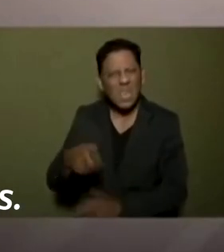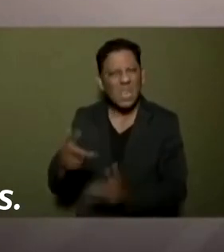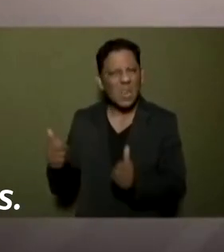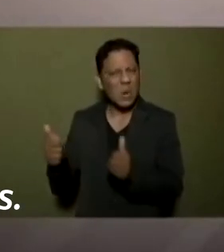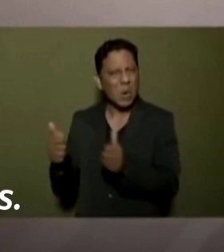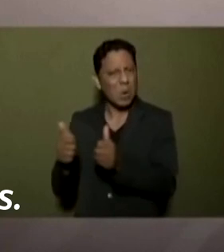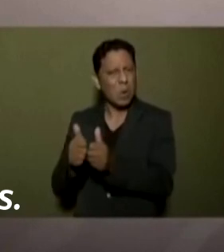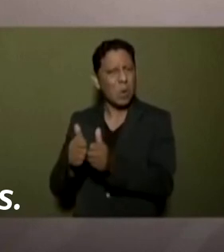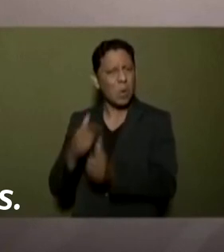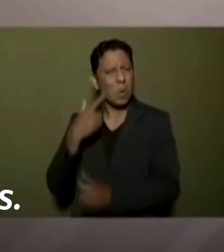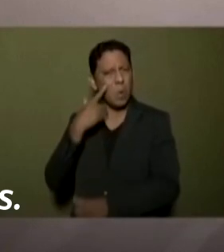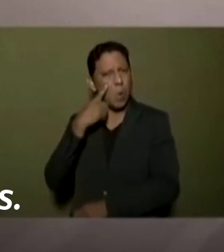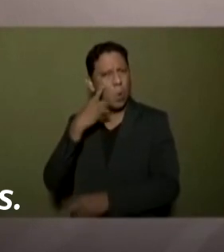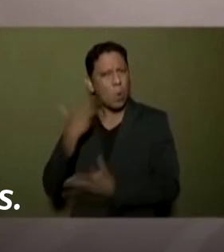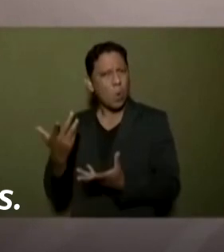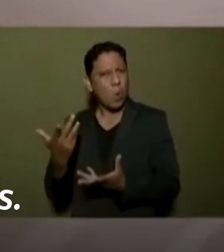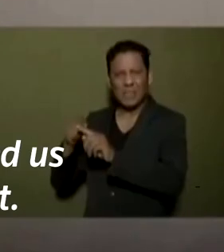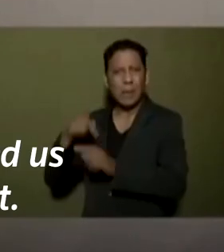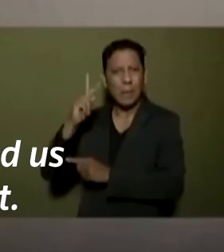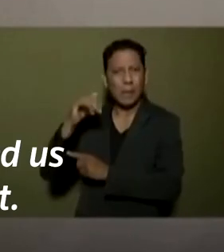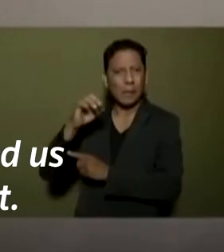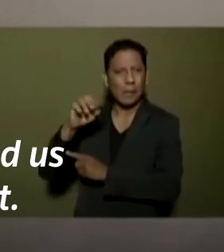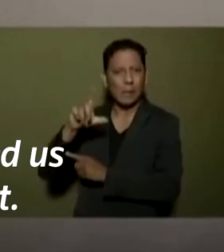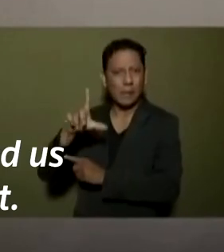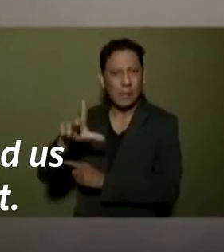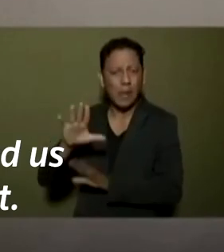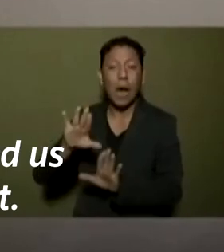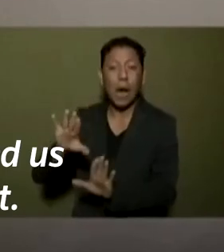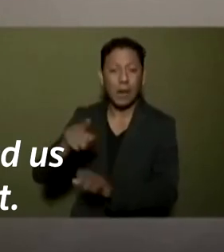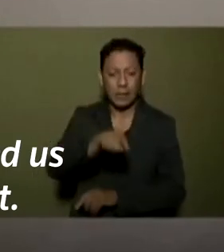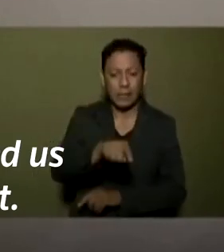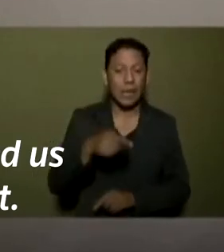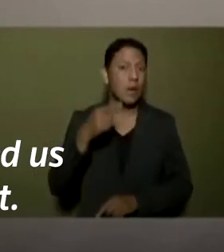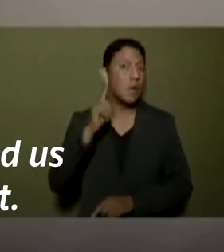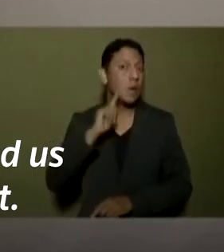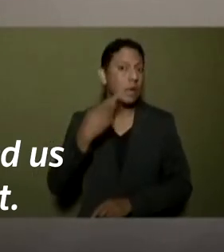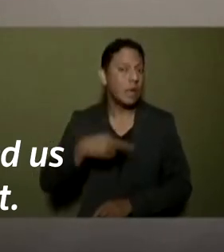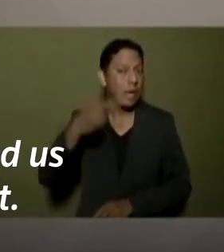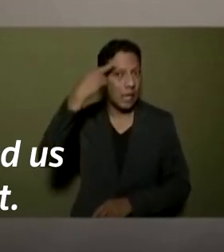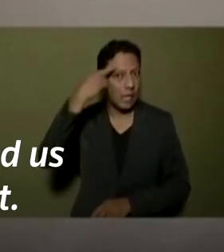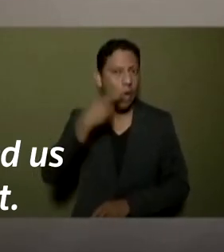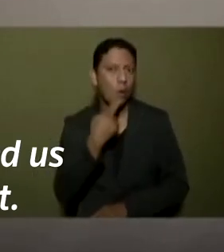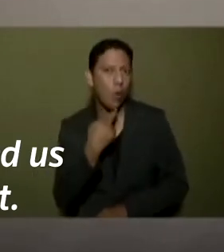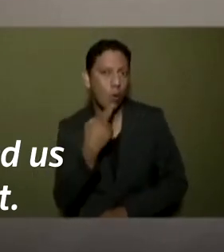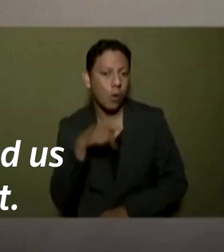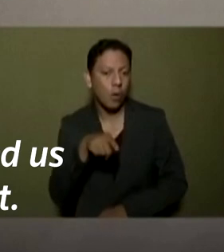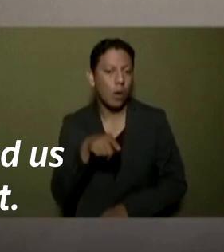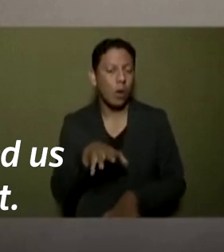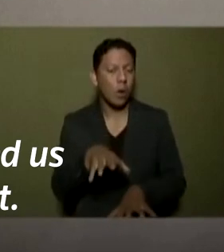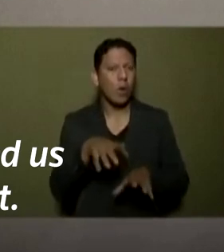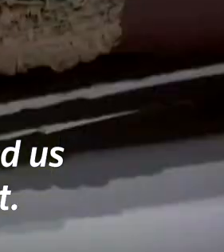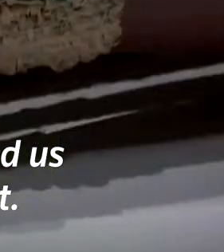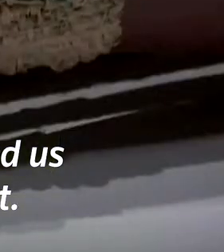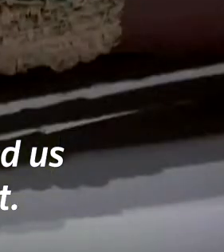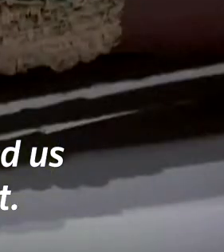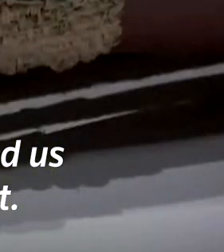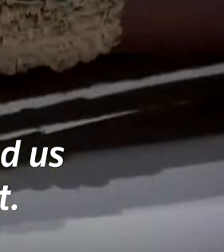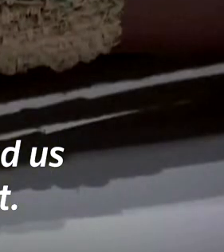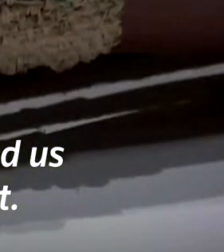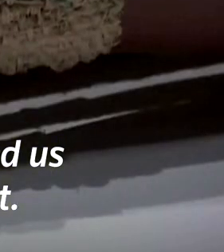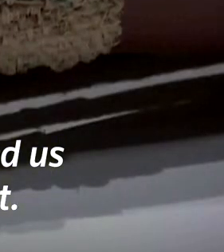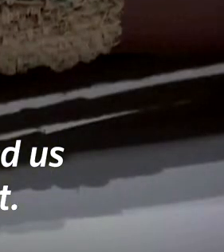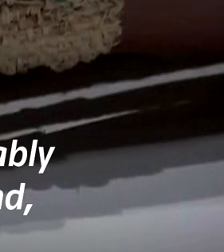de un singular conjunto de ofrendas. La cámara de la Reina Roja sorprende por su sencillez y carencia de